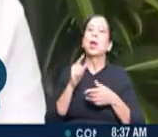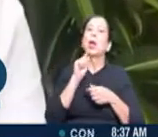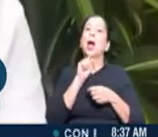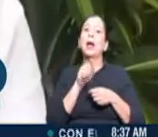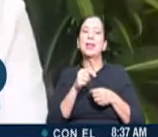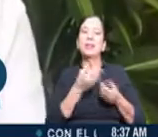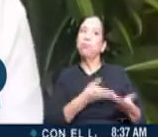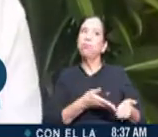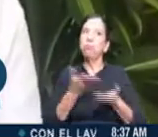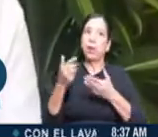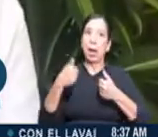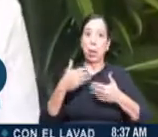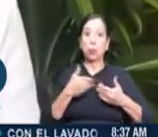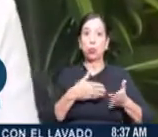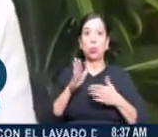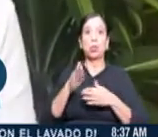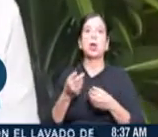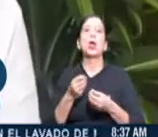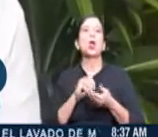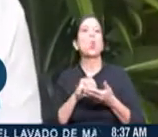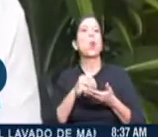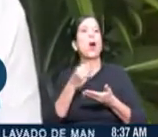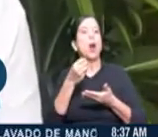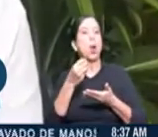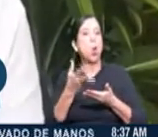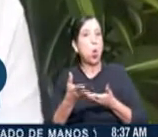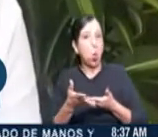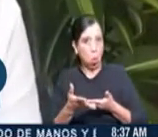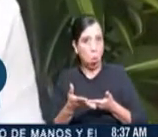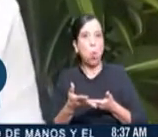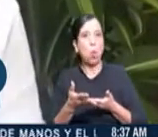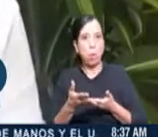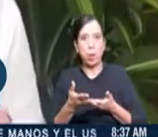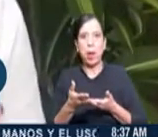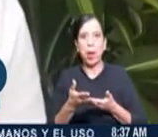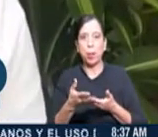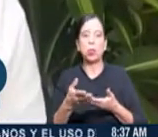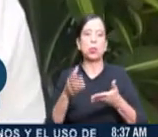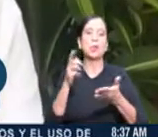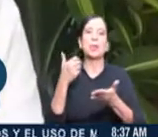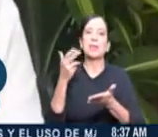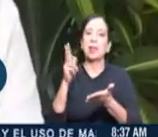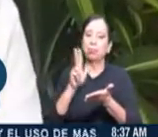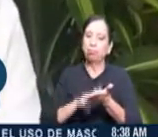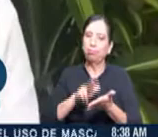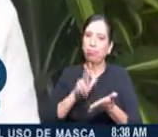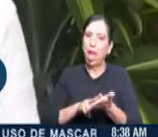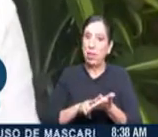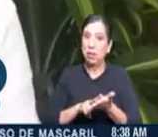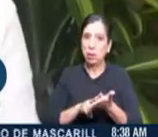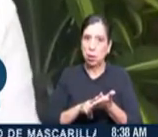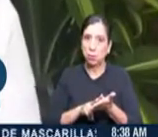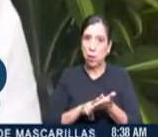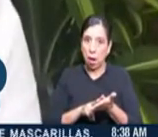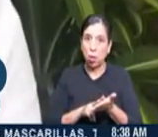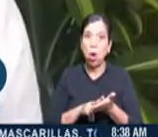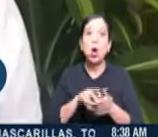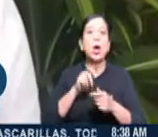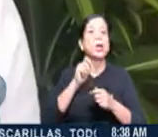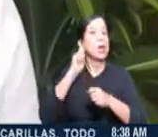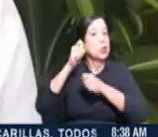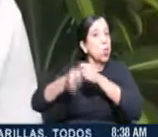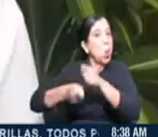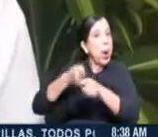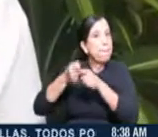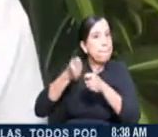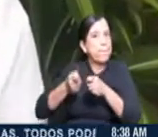que ellos solamente van a comprar productos de fincas de acuicultura si están certificados ASC. Y para